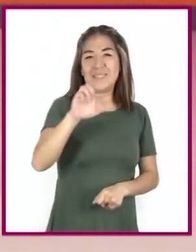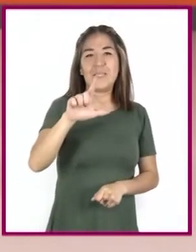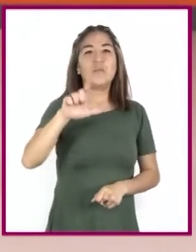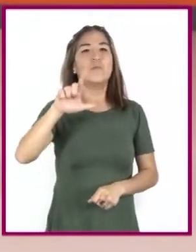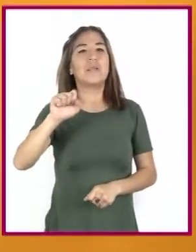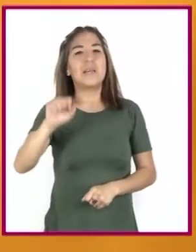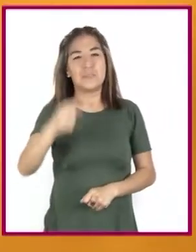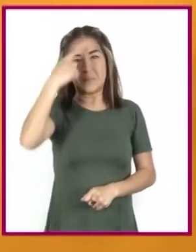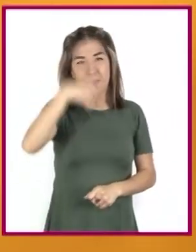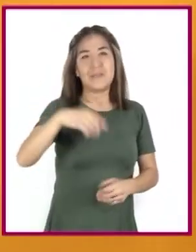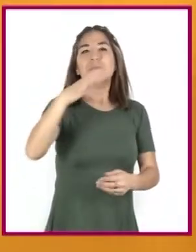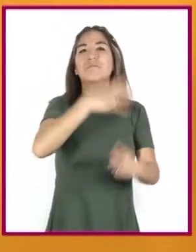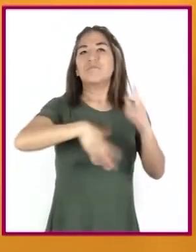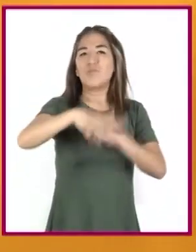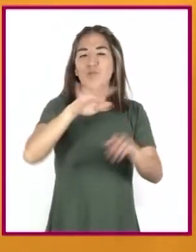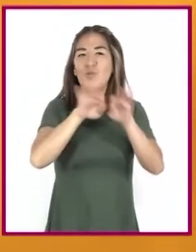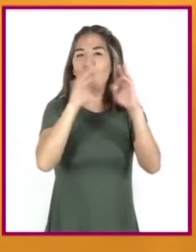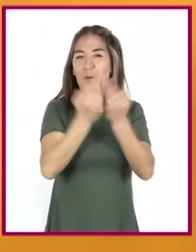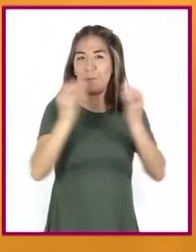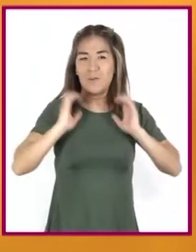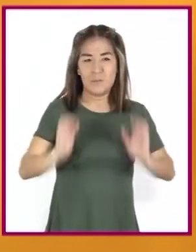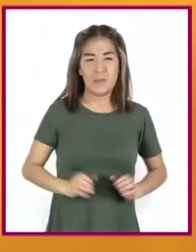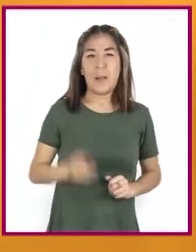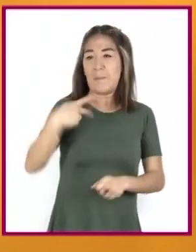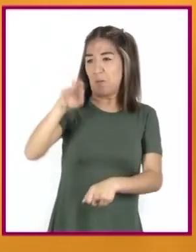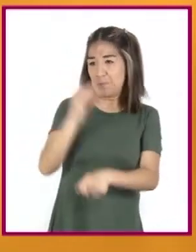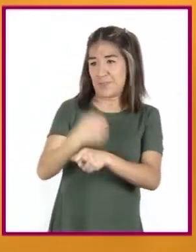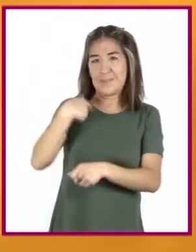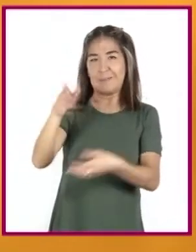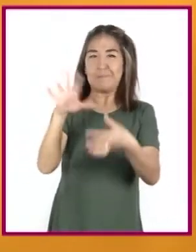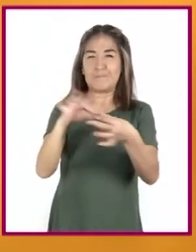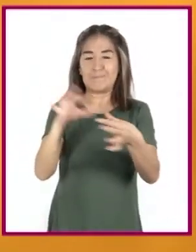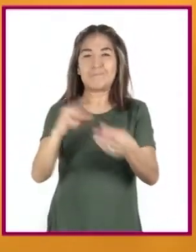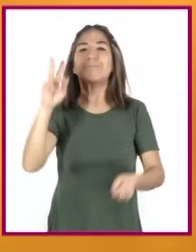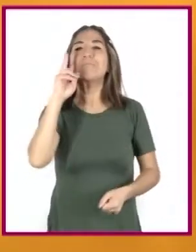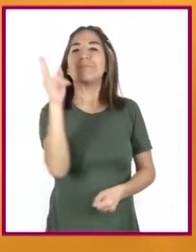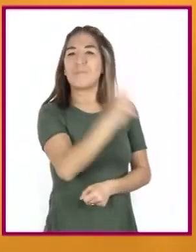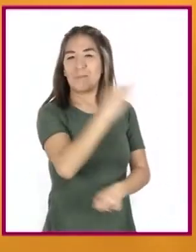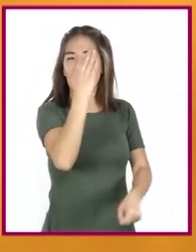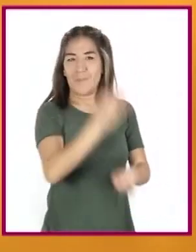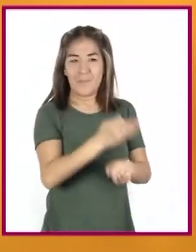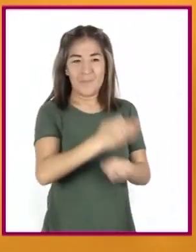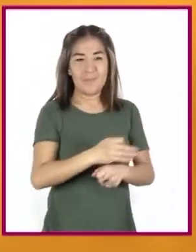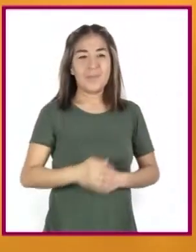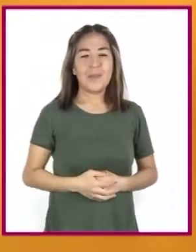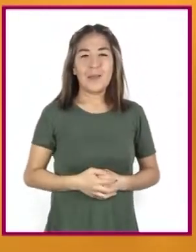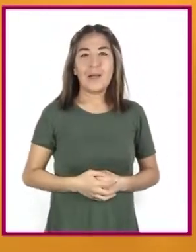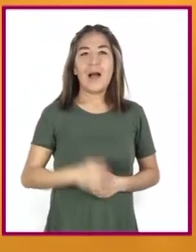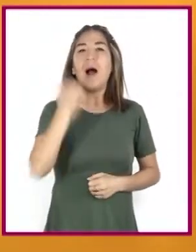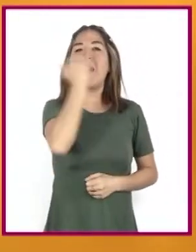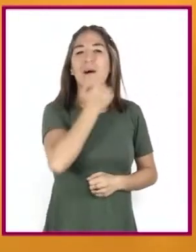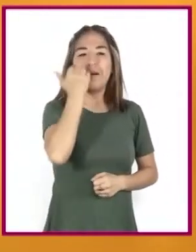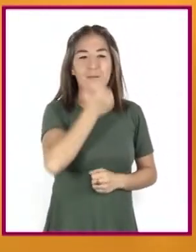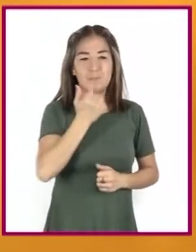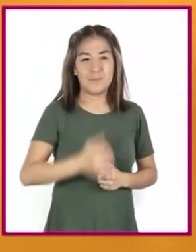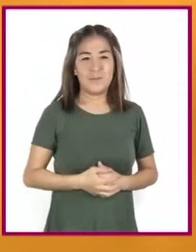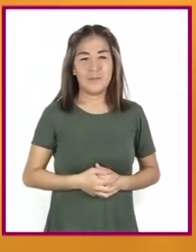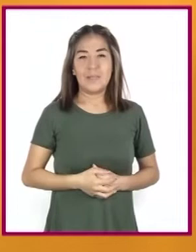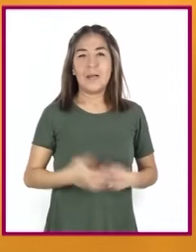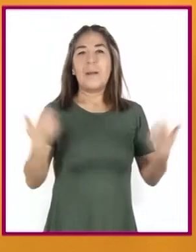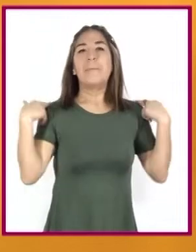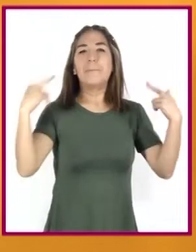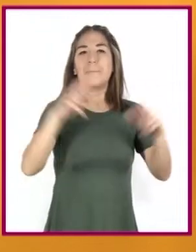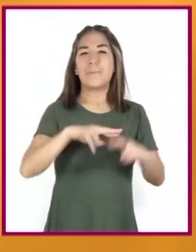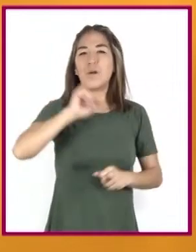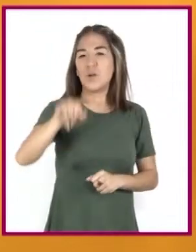cuerpo. Pero no le platico más. Mejor vamos a escucharlo con uno de los alumnos de la